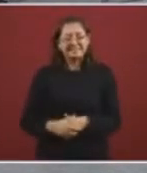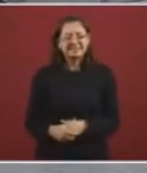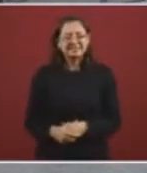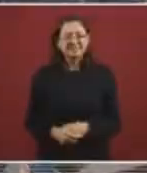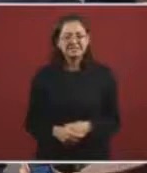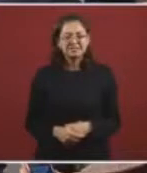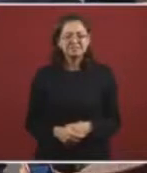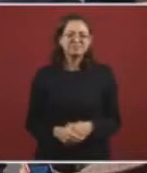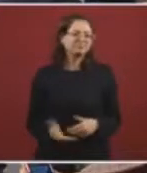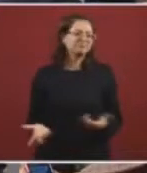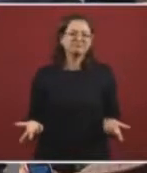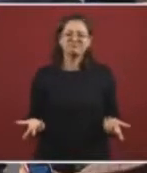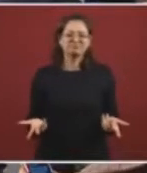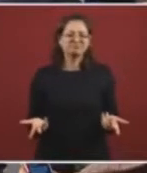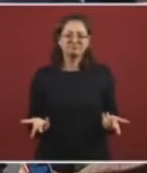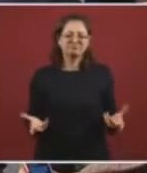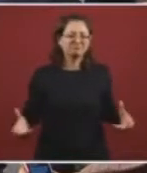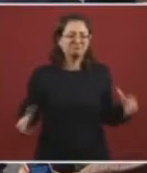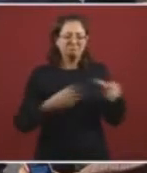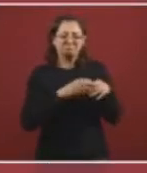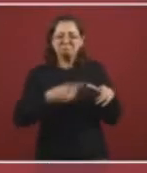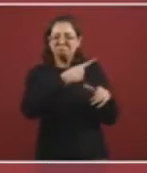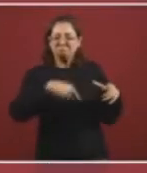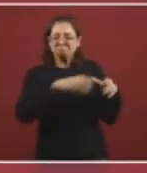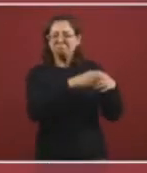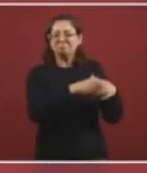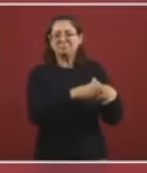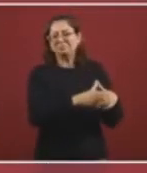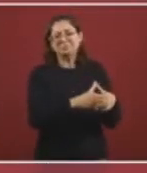no tienen elementos